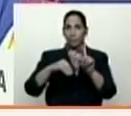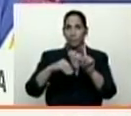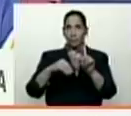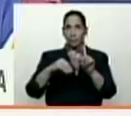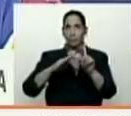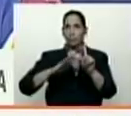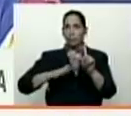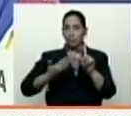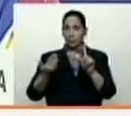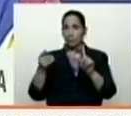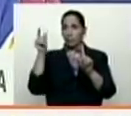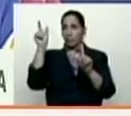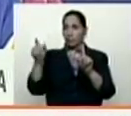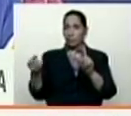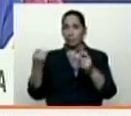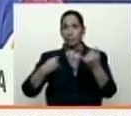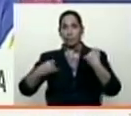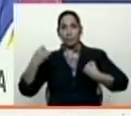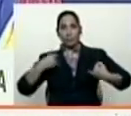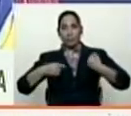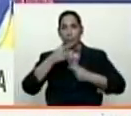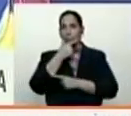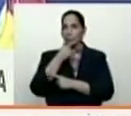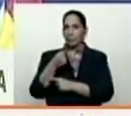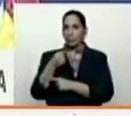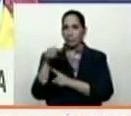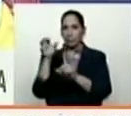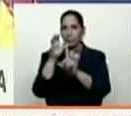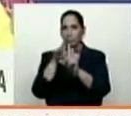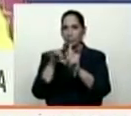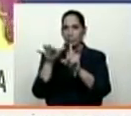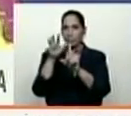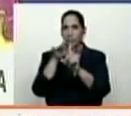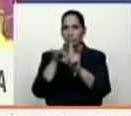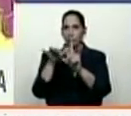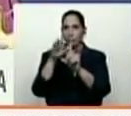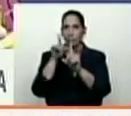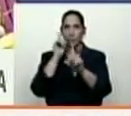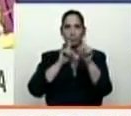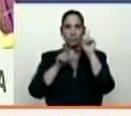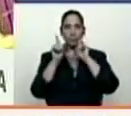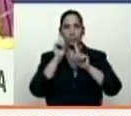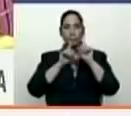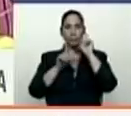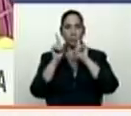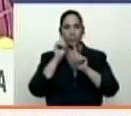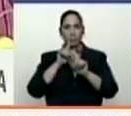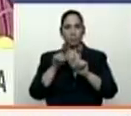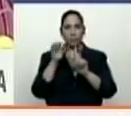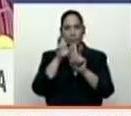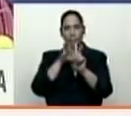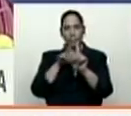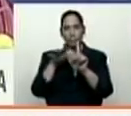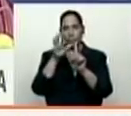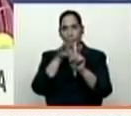ser víctima fácil de la manipulación, de la mentira, del chantaje,